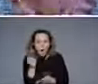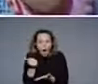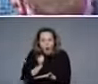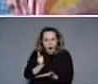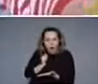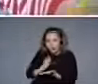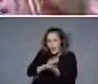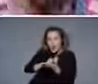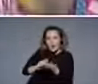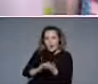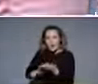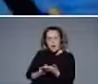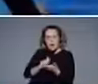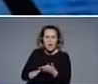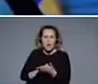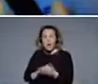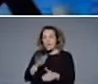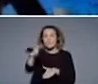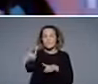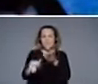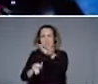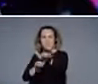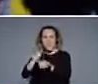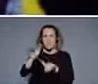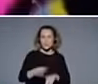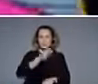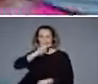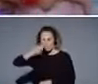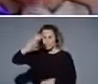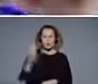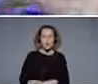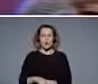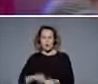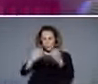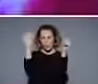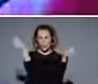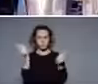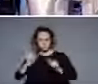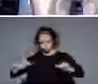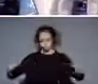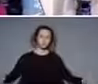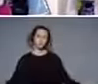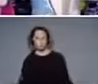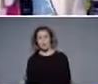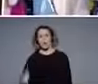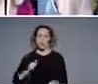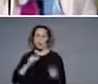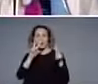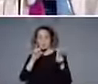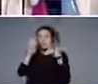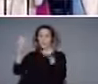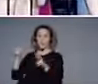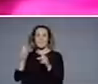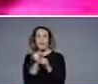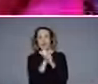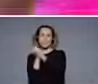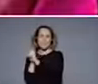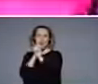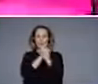zurdo, los fichajes son su de. Moción con su silueta hermosa, él convierte cualquier cosa de las murgas en